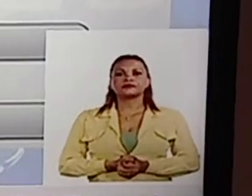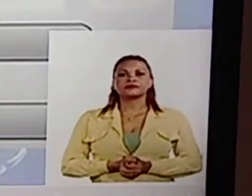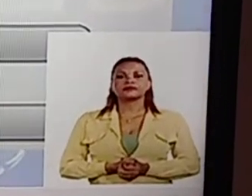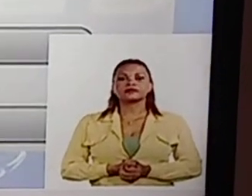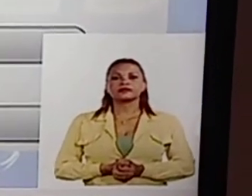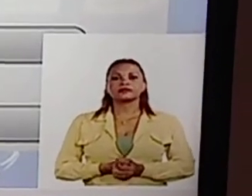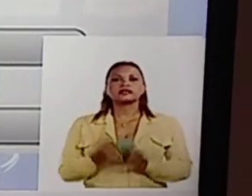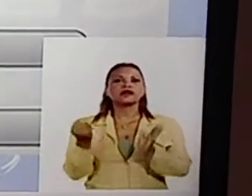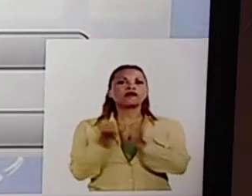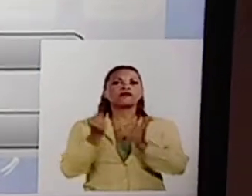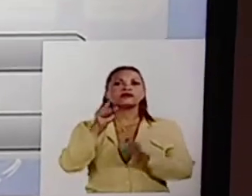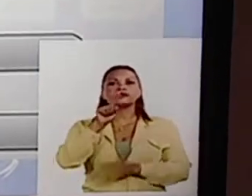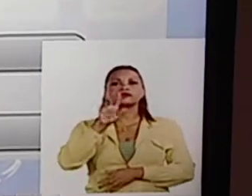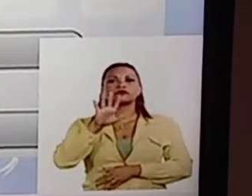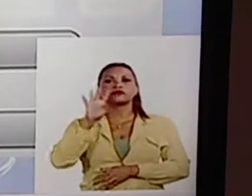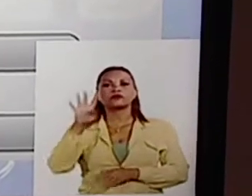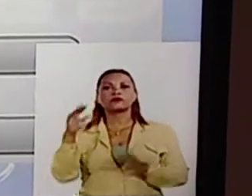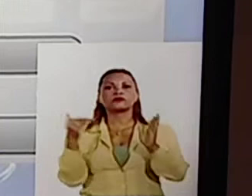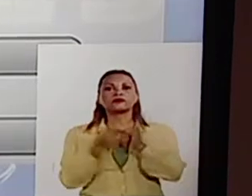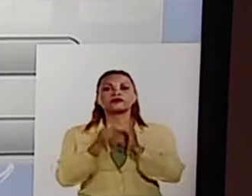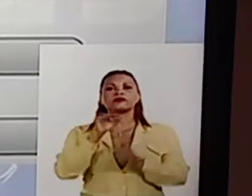diagnosticado